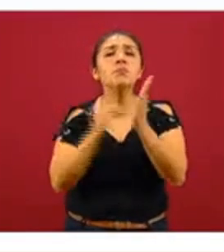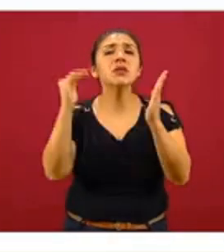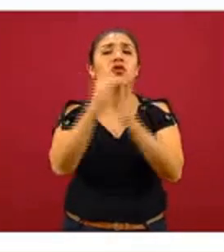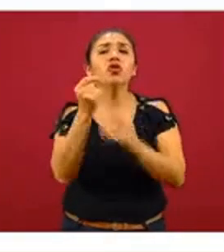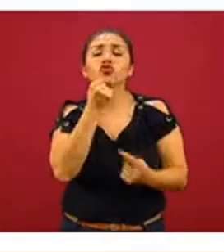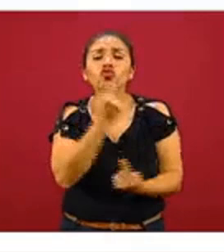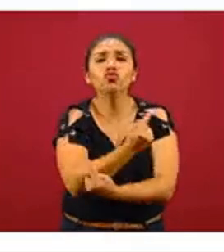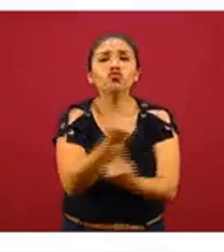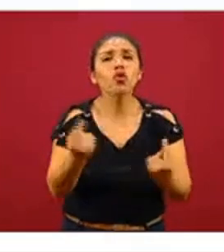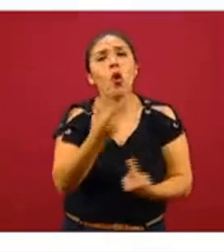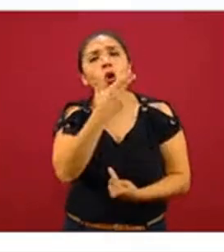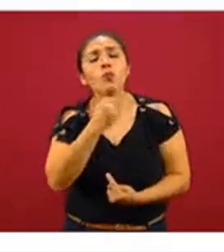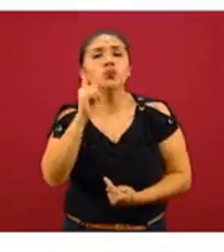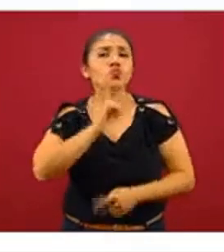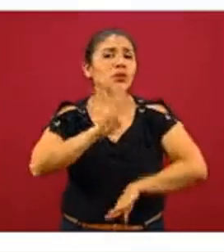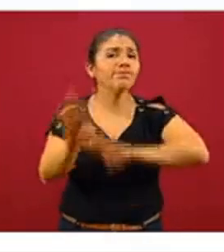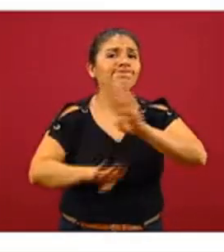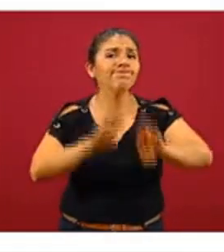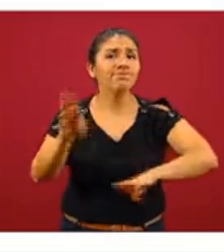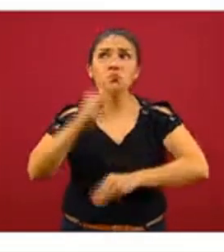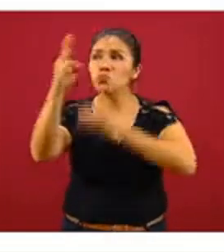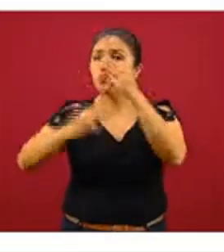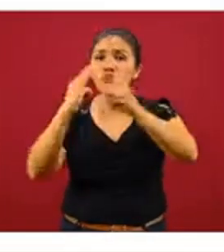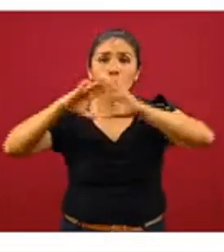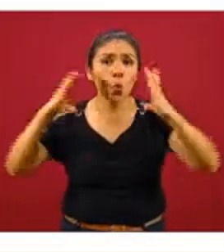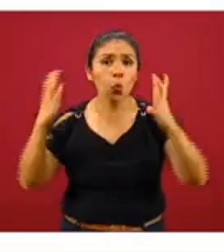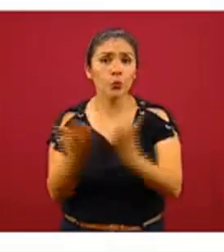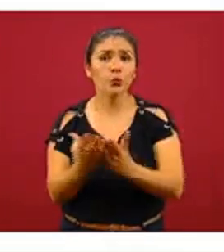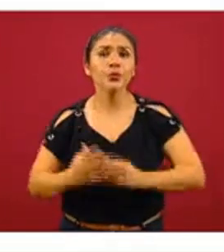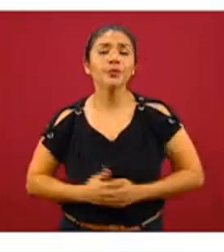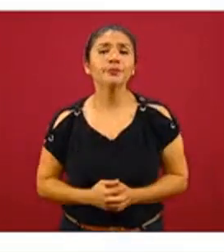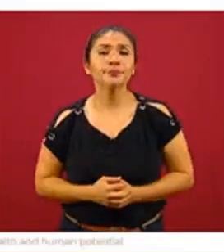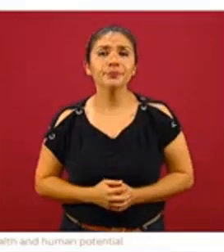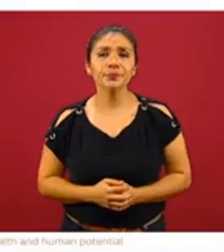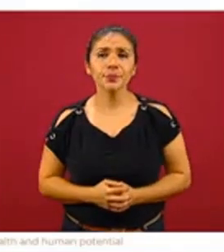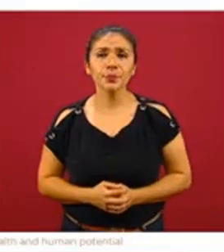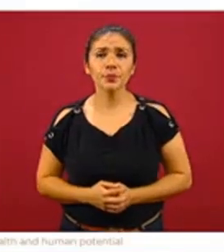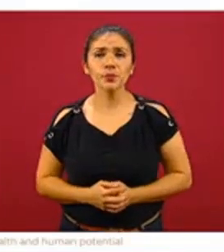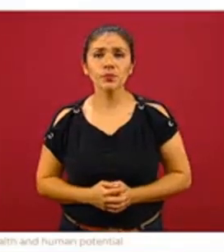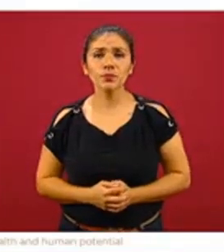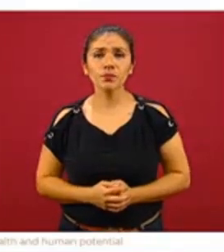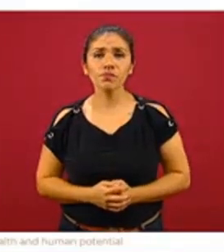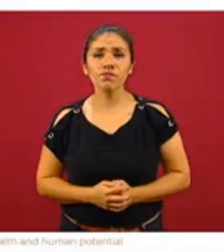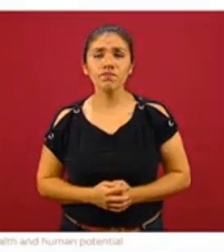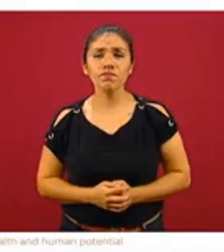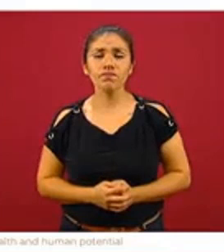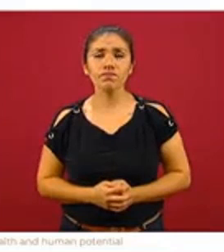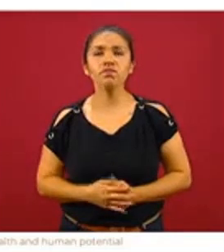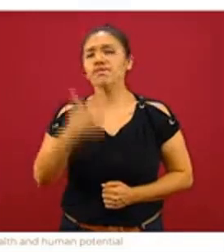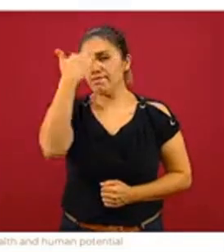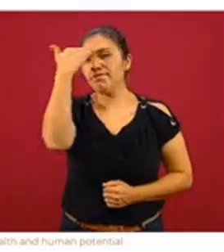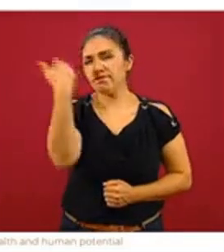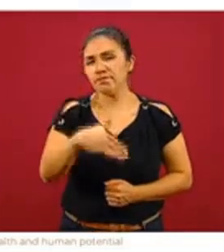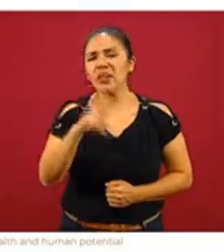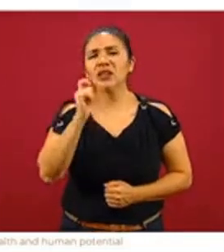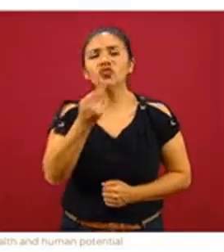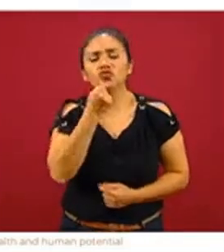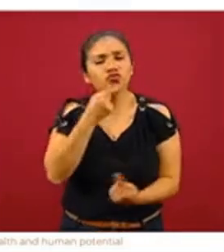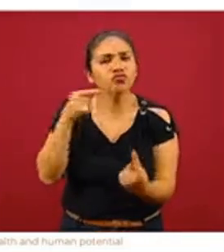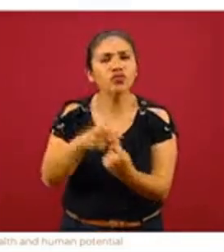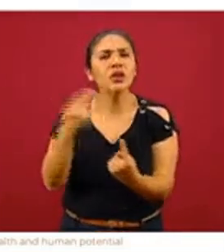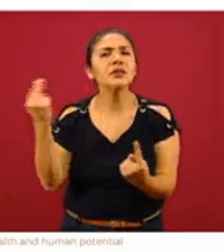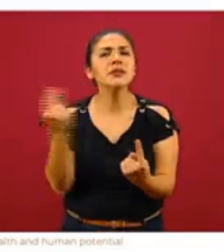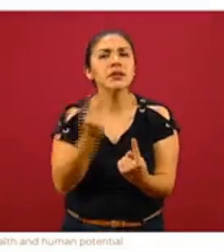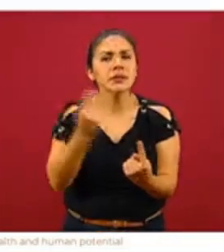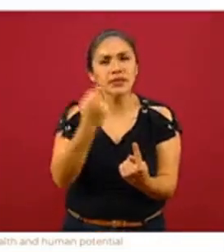mundo. La próxima, por favor. La próxima. Sabemos lo que necesita un niño y una niña